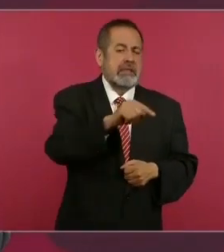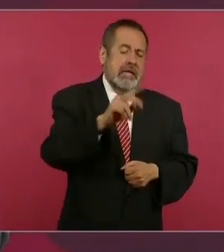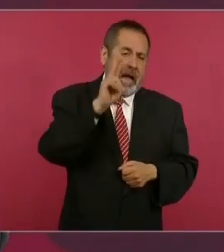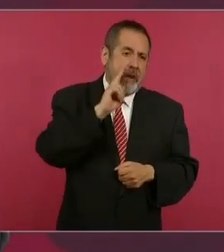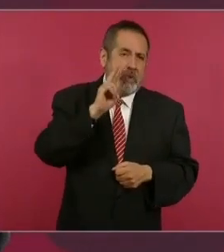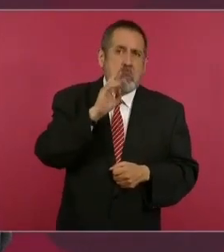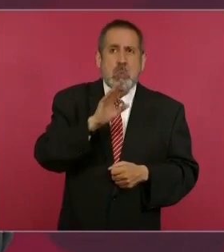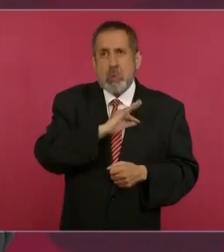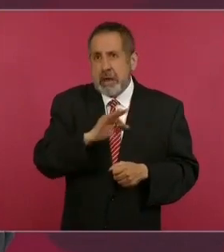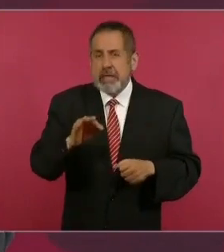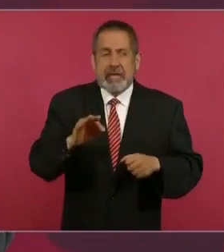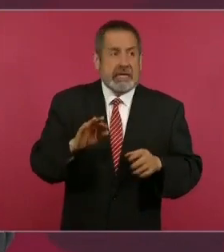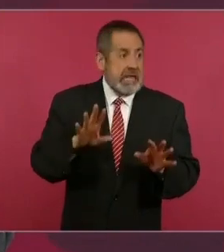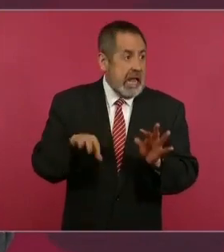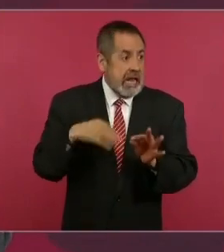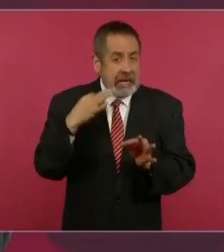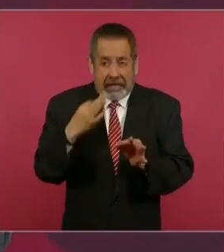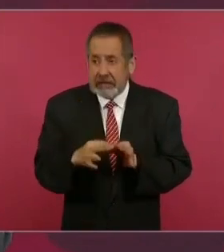se